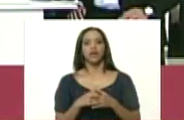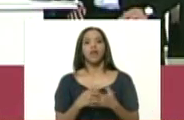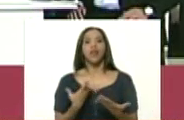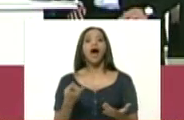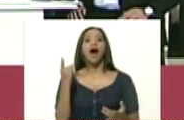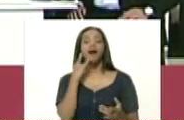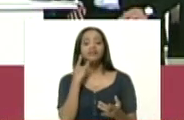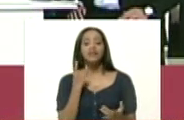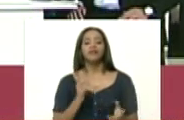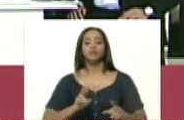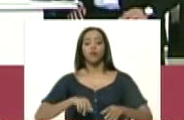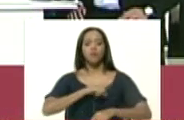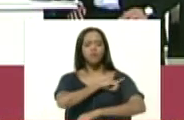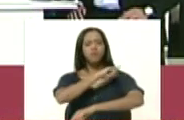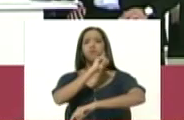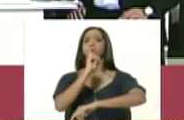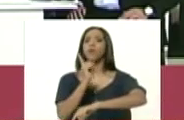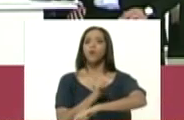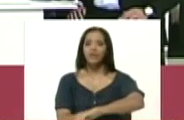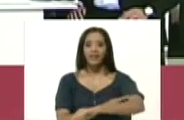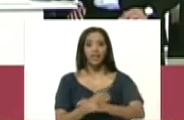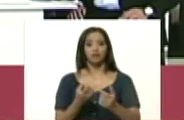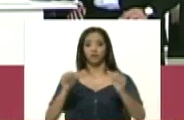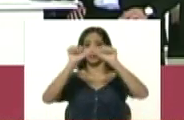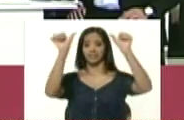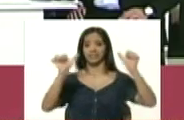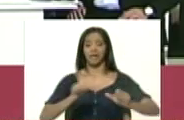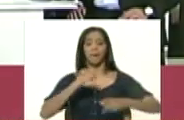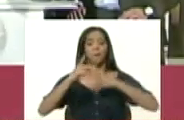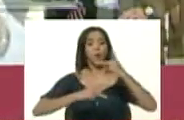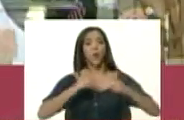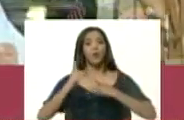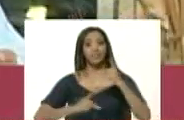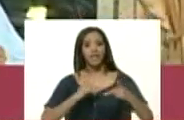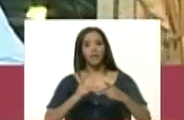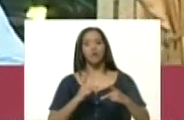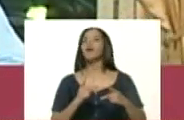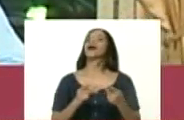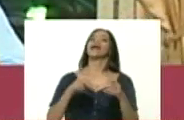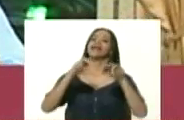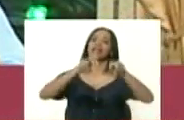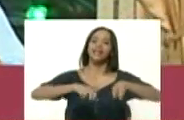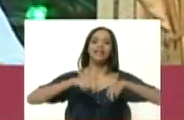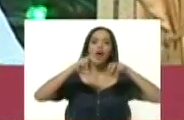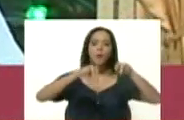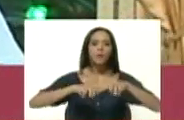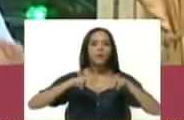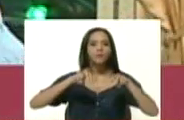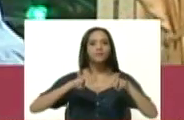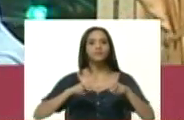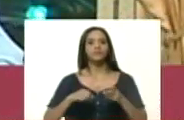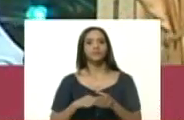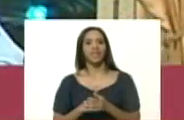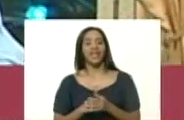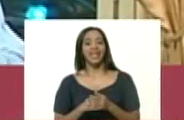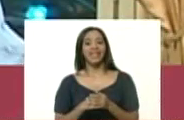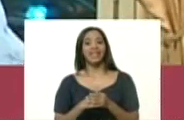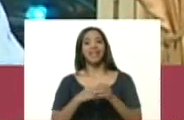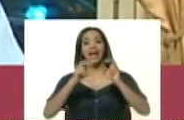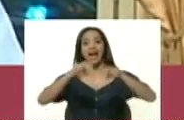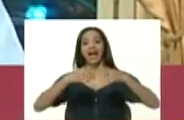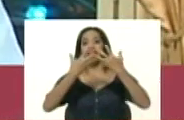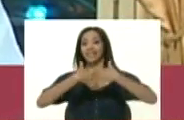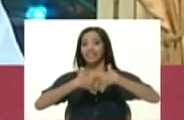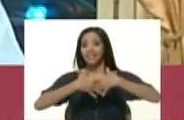de un poderoso aparato productivo en el campo, en la agroindustria, en